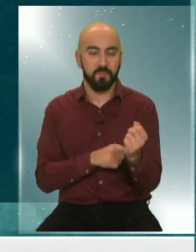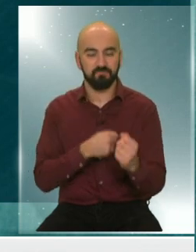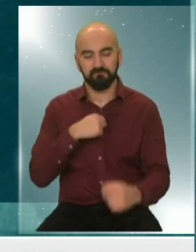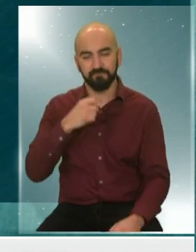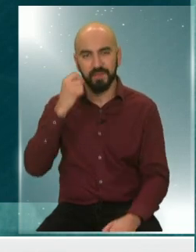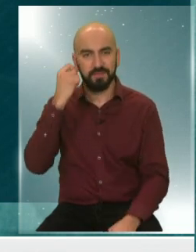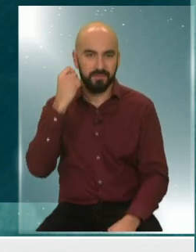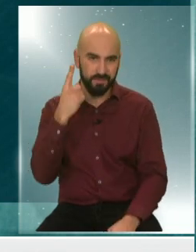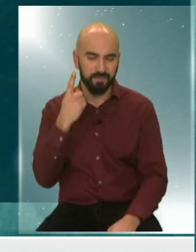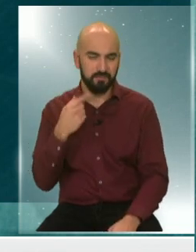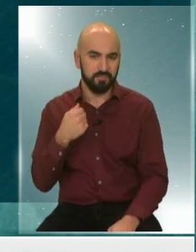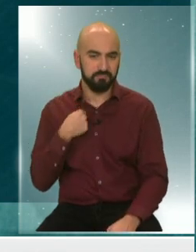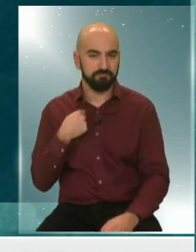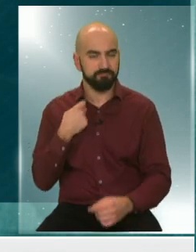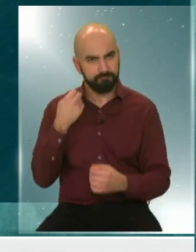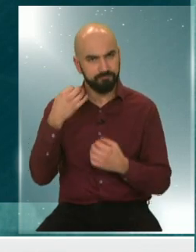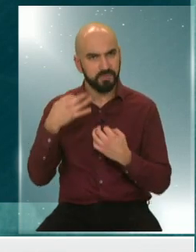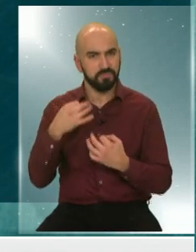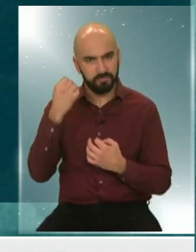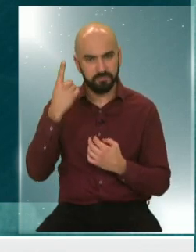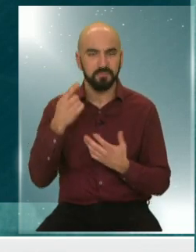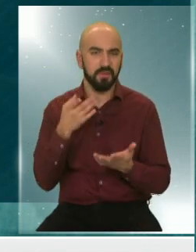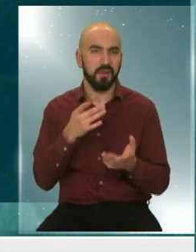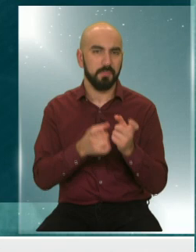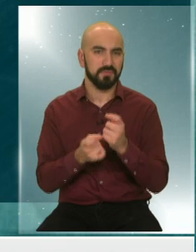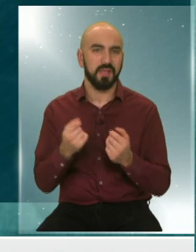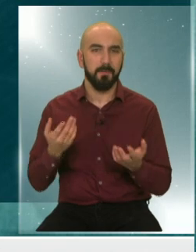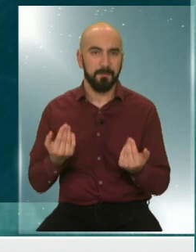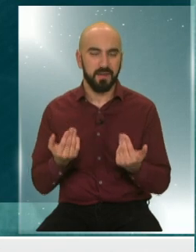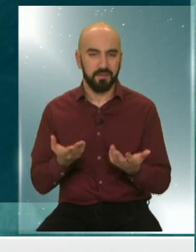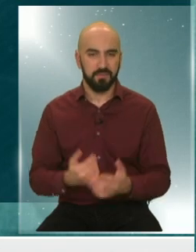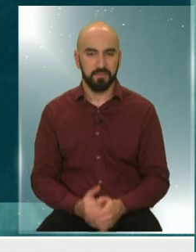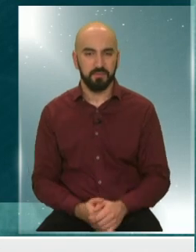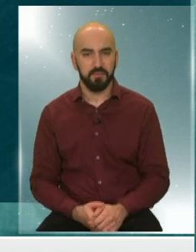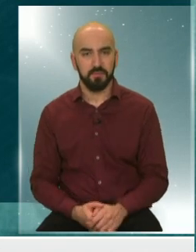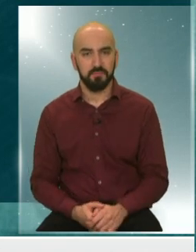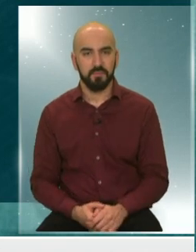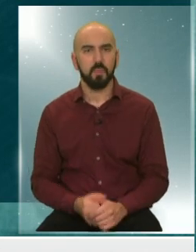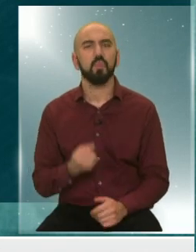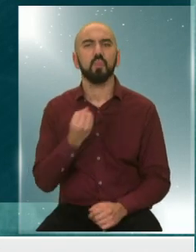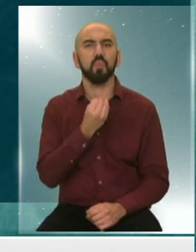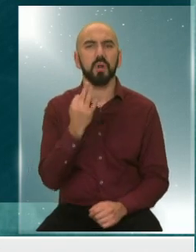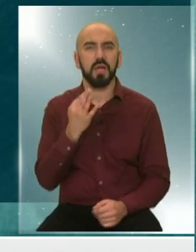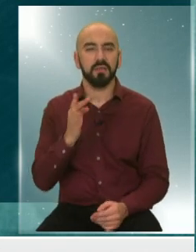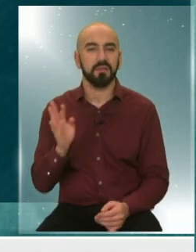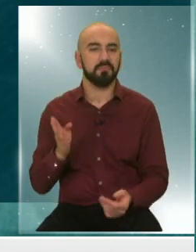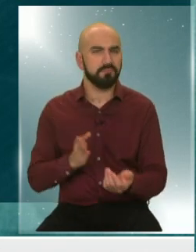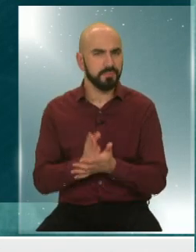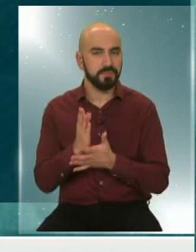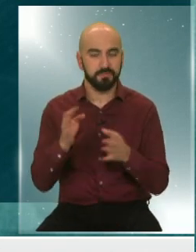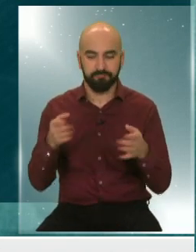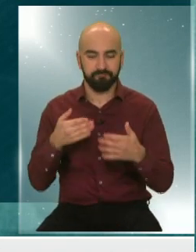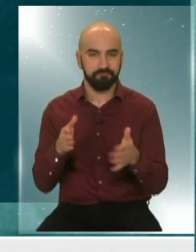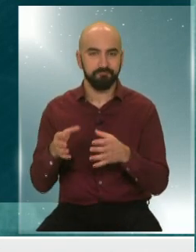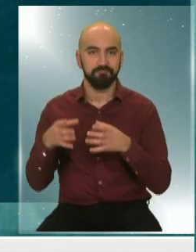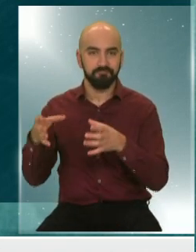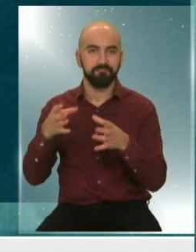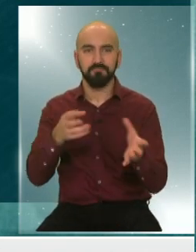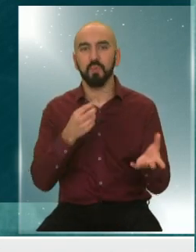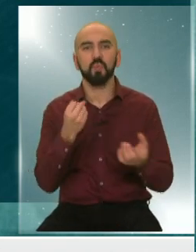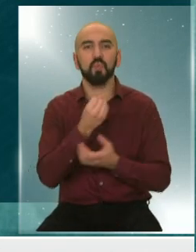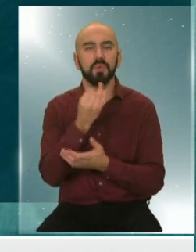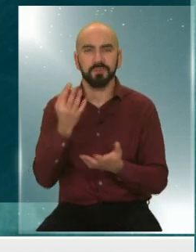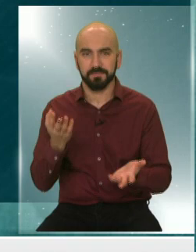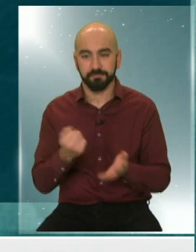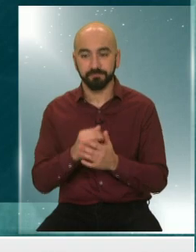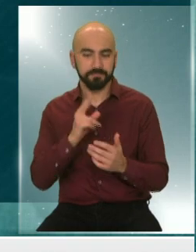estoy seguro y lo comprendo que están esperando. ¿Cuántas son las primeras cajas que se van a entregar? ¿En torno a cuántas miles de cajas se van a entregar